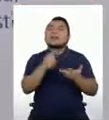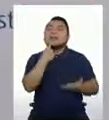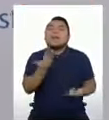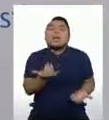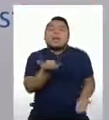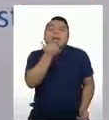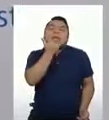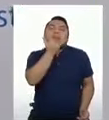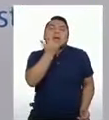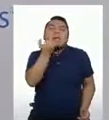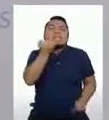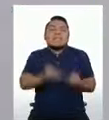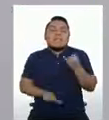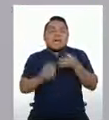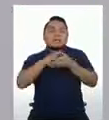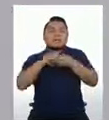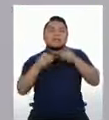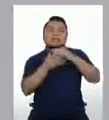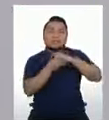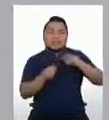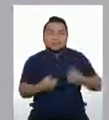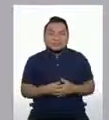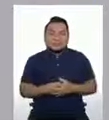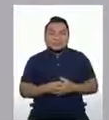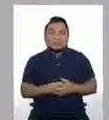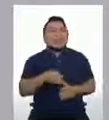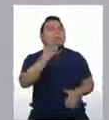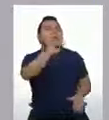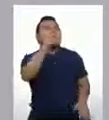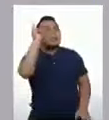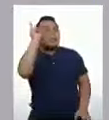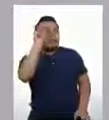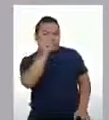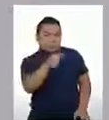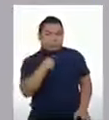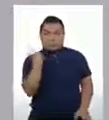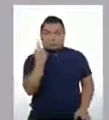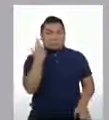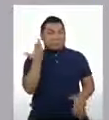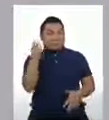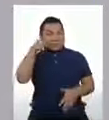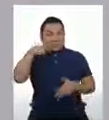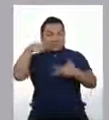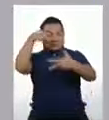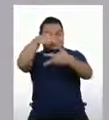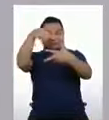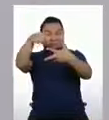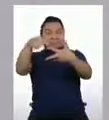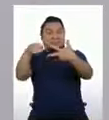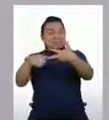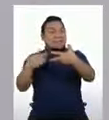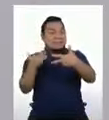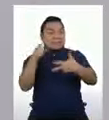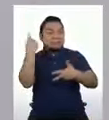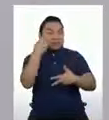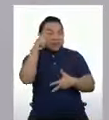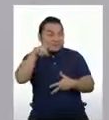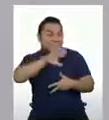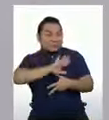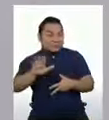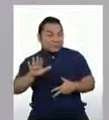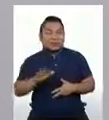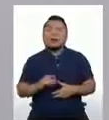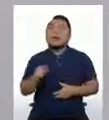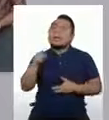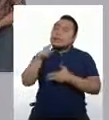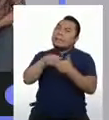qué sucedió al final de la historia. Profesora, ¿y eso es todo lo que necesitamos saber para empezar a escribir la historia? No, Patty,